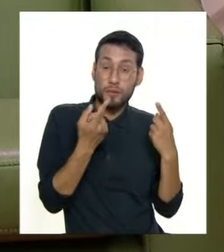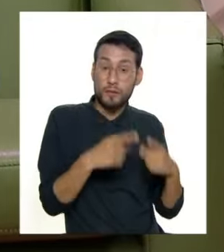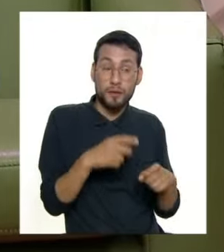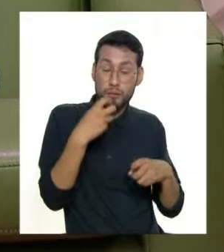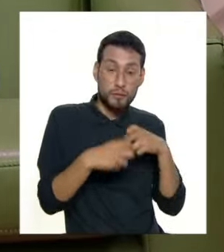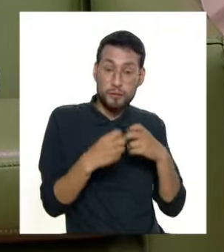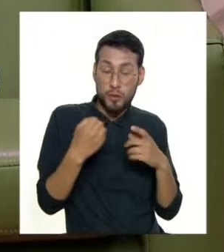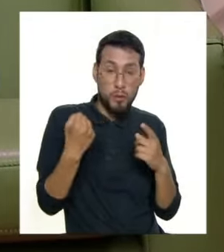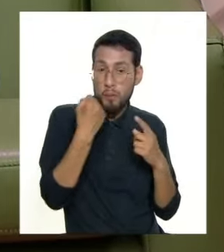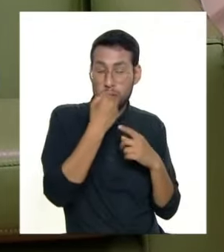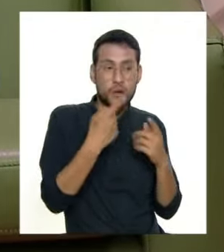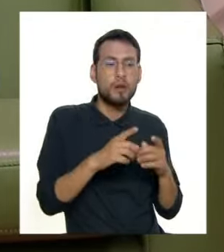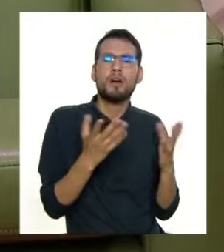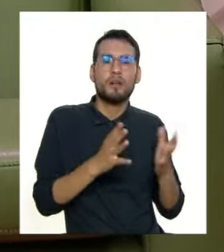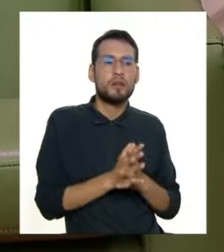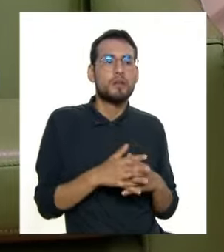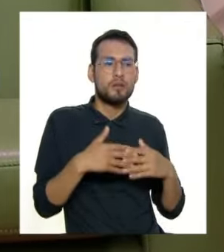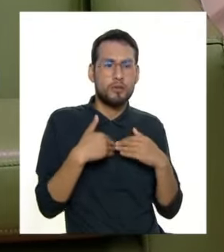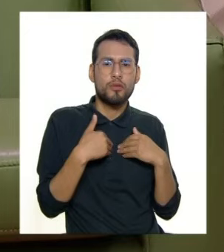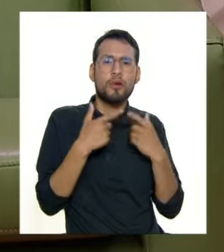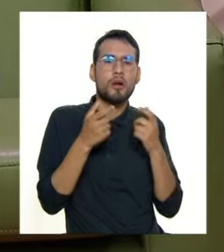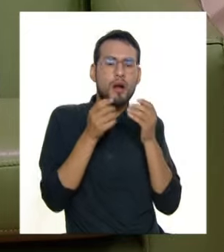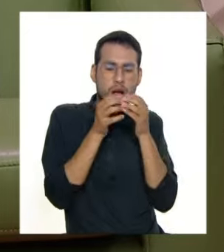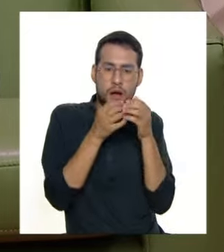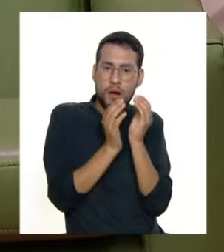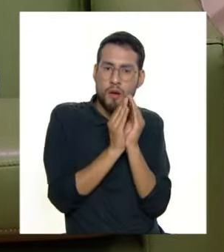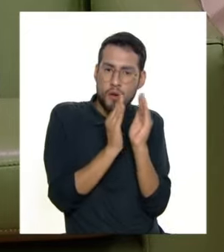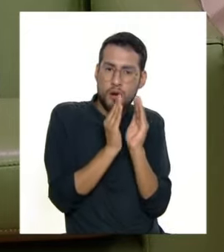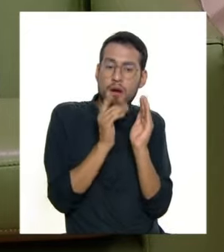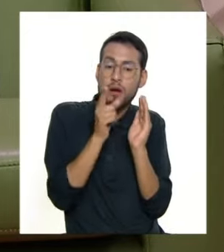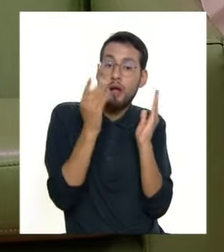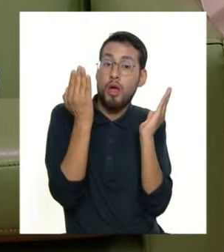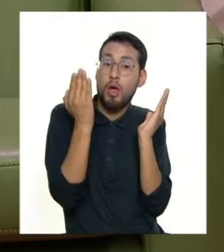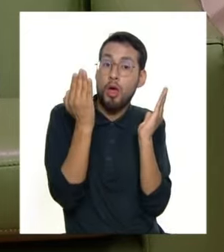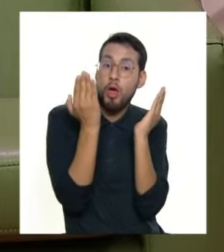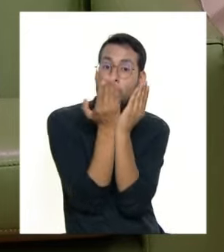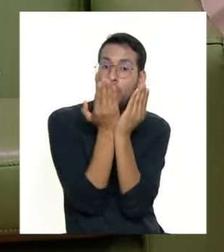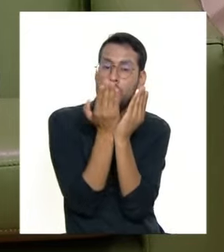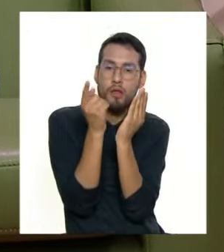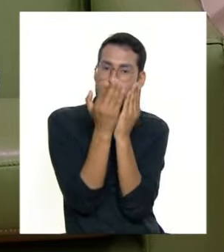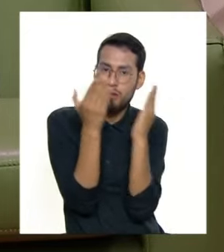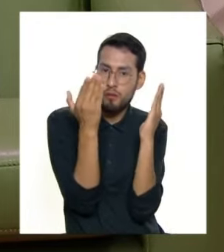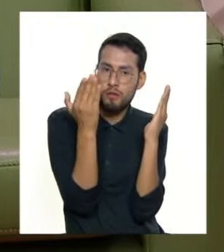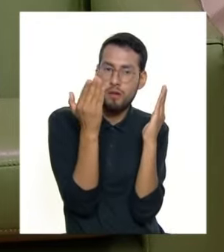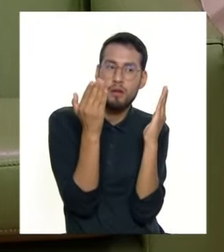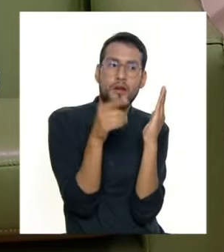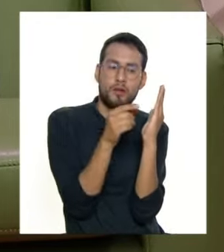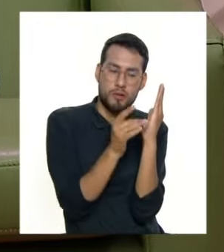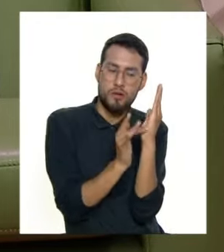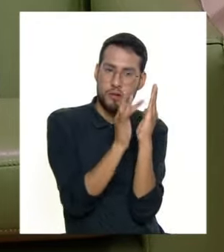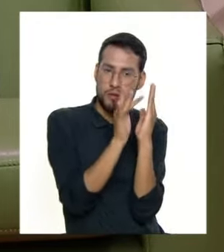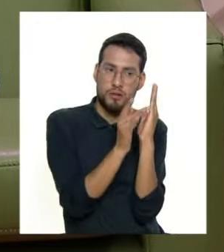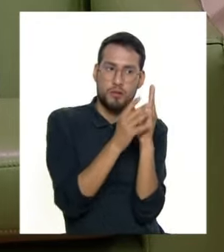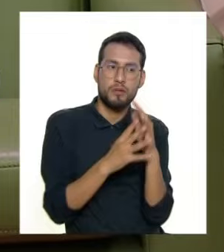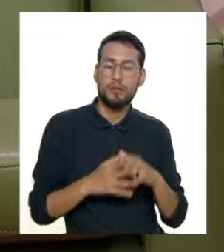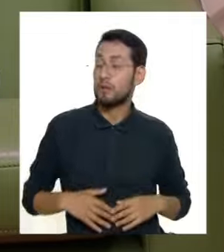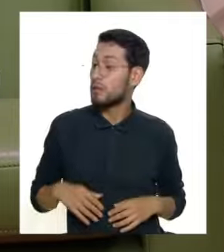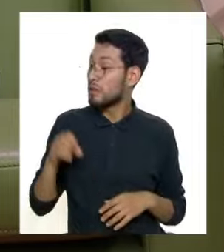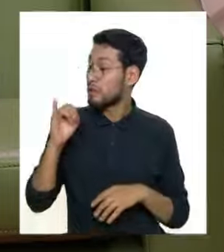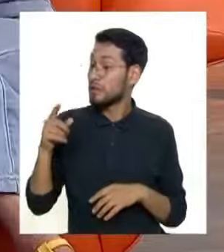problema X, ¿no? Lo que colocamos es un mantenedor de espacio para que los dientes del costado no se junten. A veces no sabía. Y ocupen ese espacio, o sea, y dañen todo. Si un